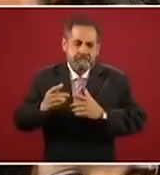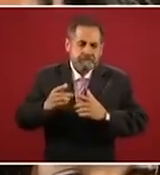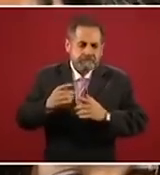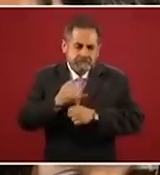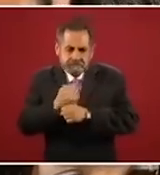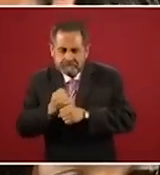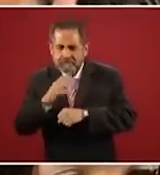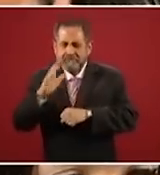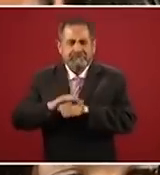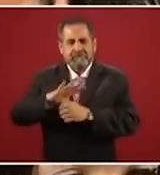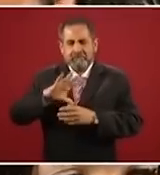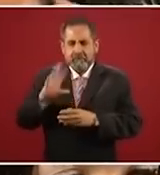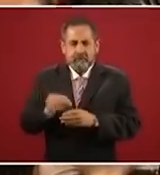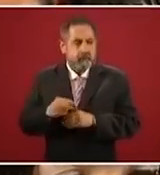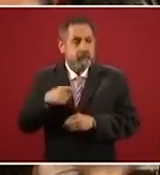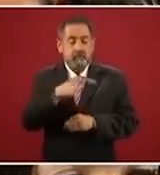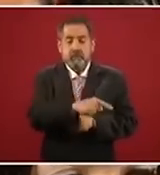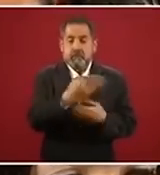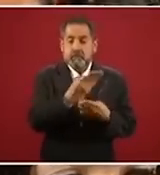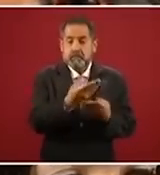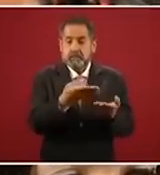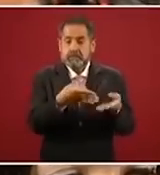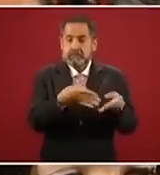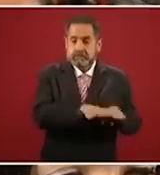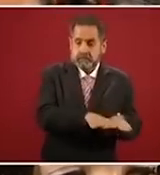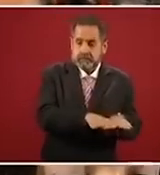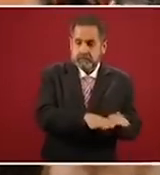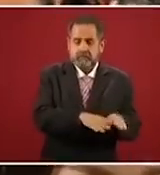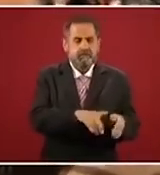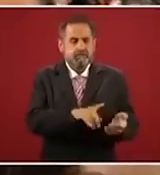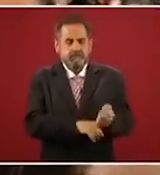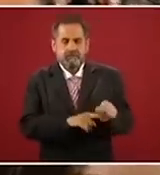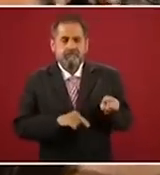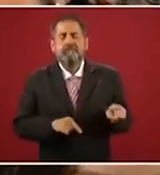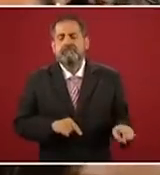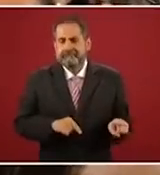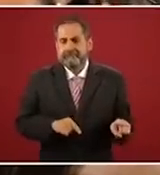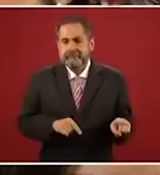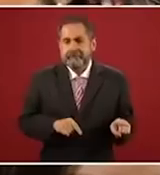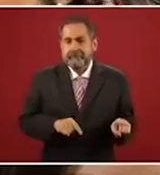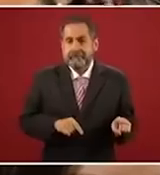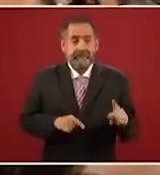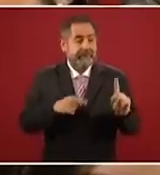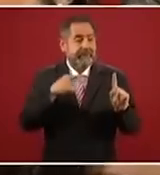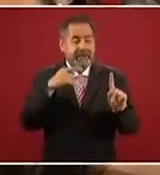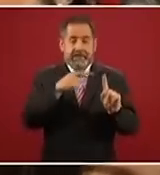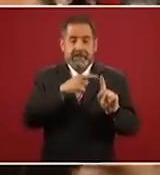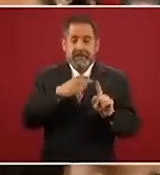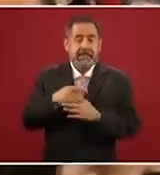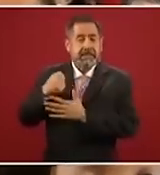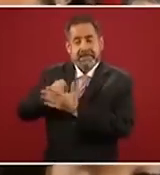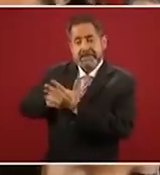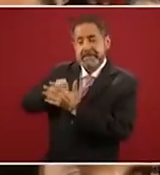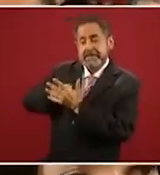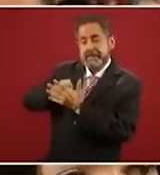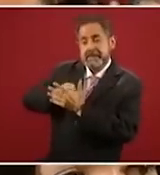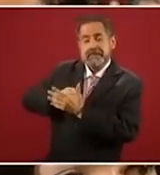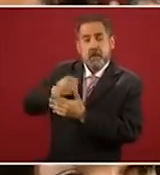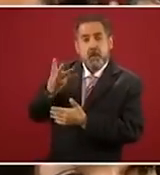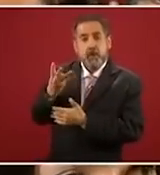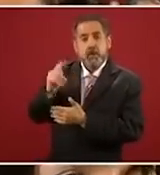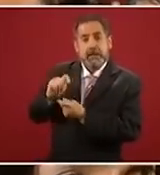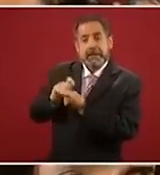investigación, se congelaron sus cuentas. Esta es la joya de toda la lucha que ha tenido la Cuarta Transformación